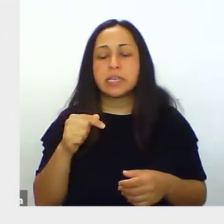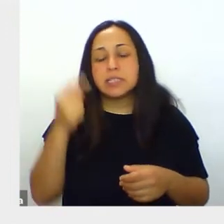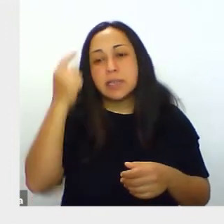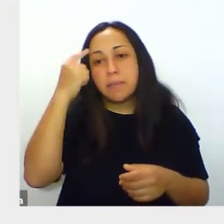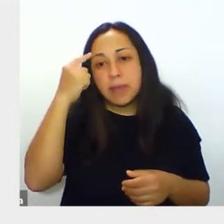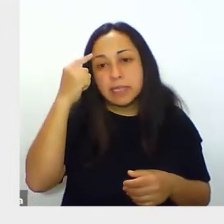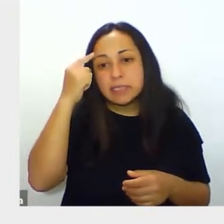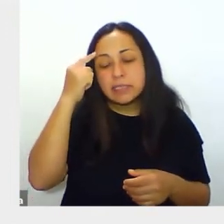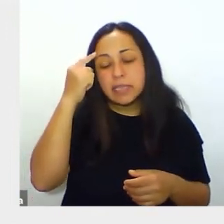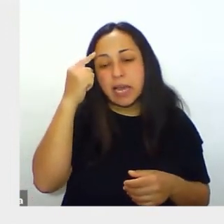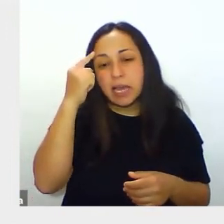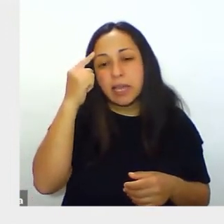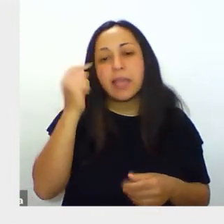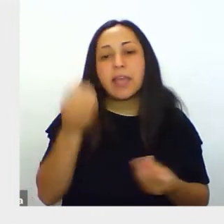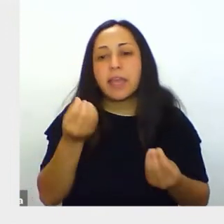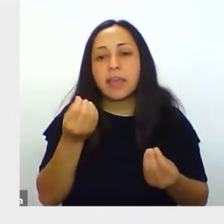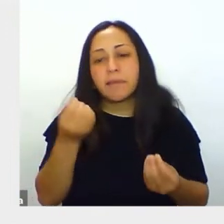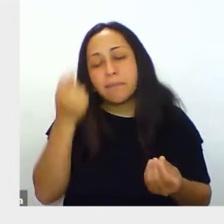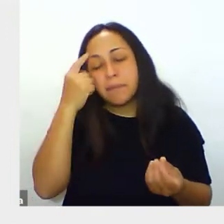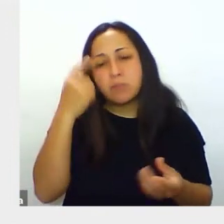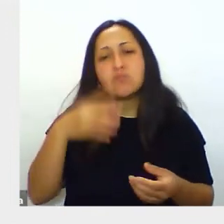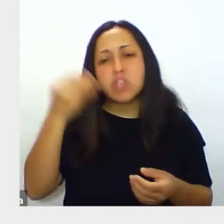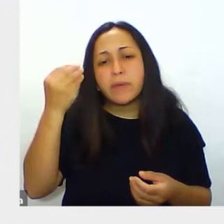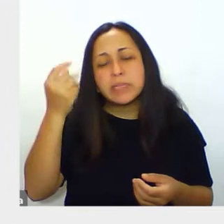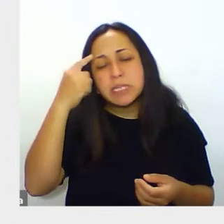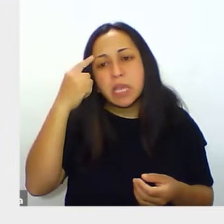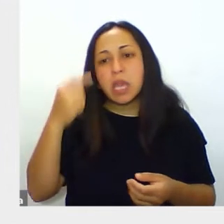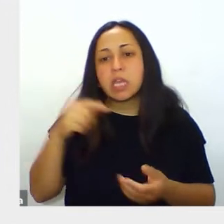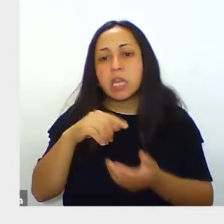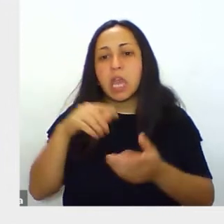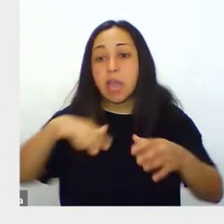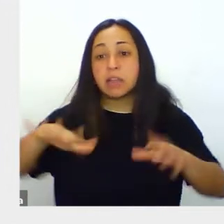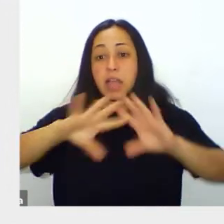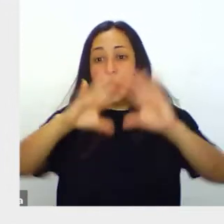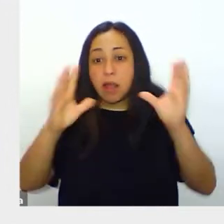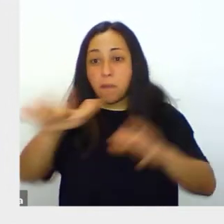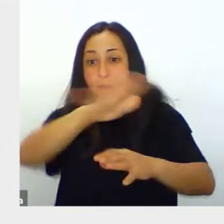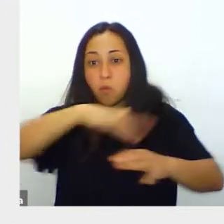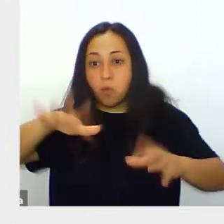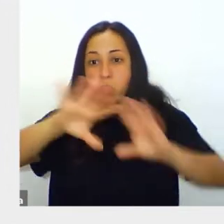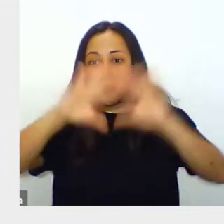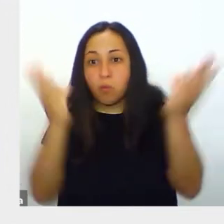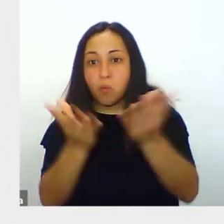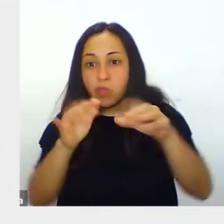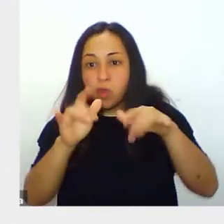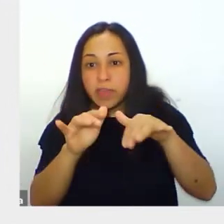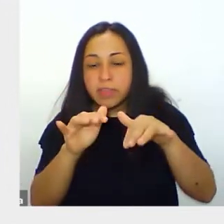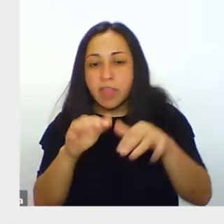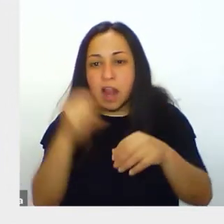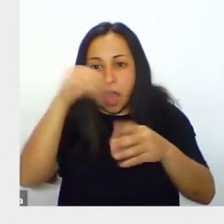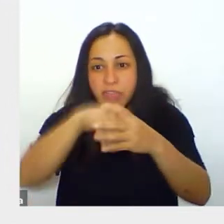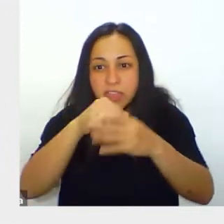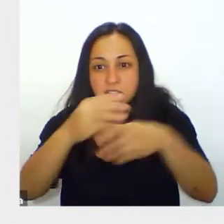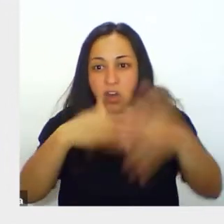se considera que lo que ocurre en el mundo digital es diferente